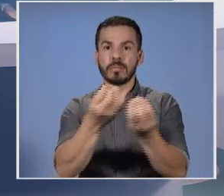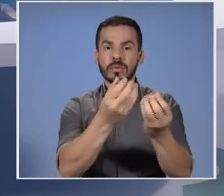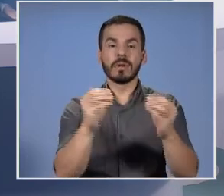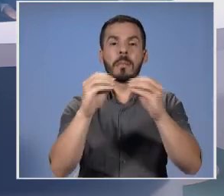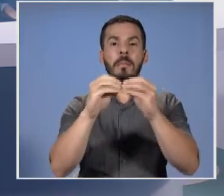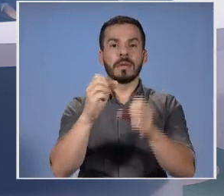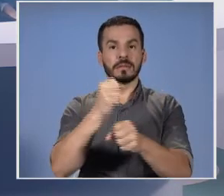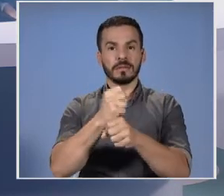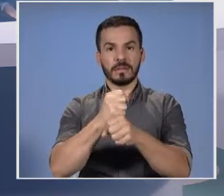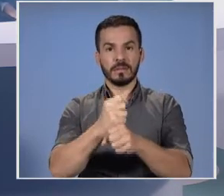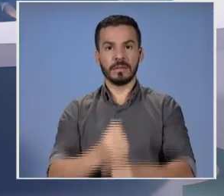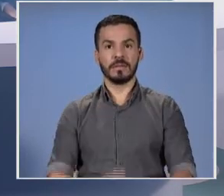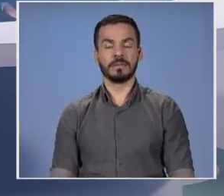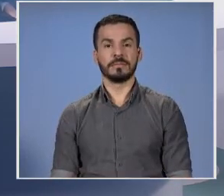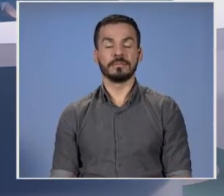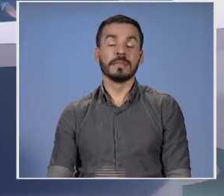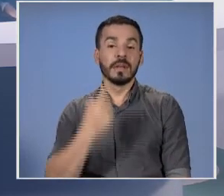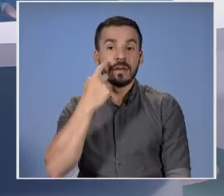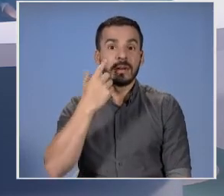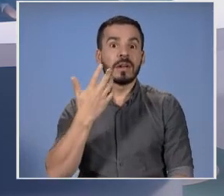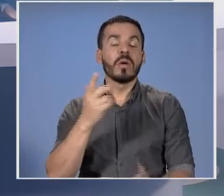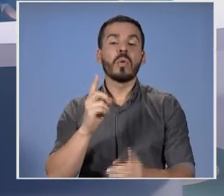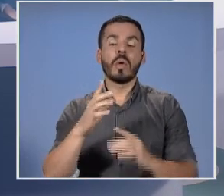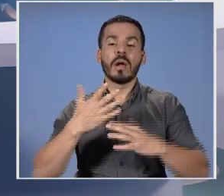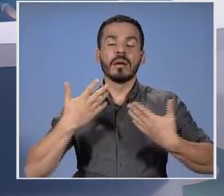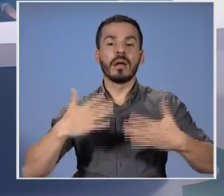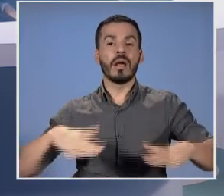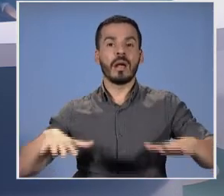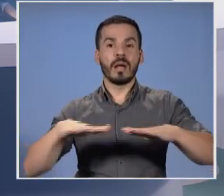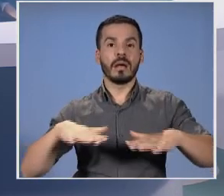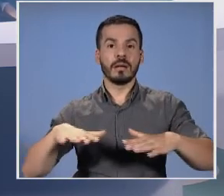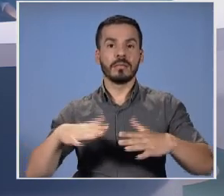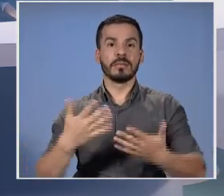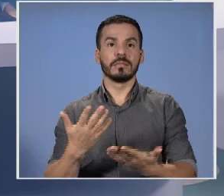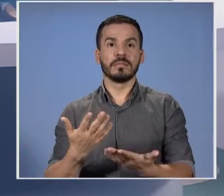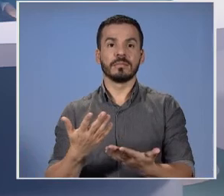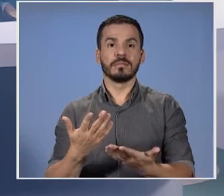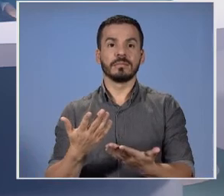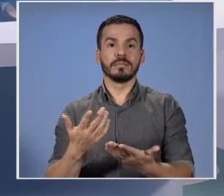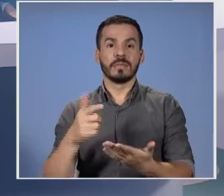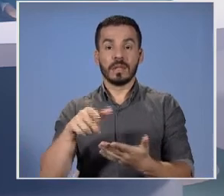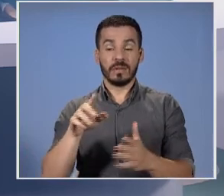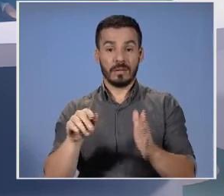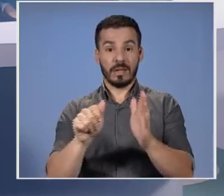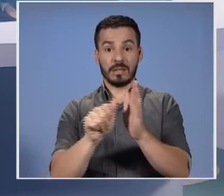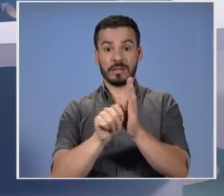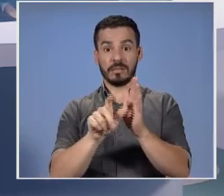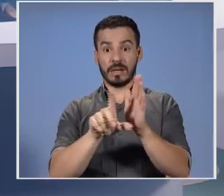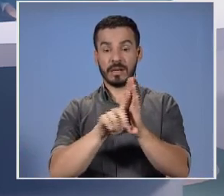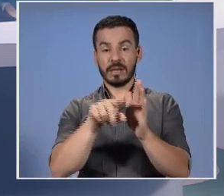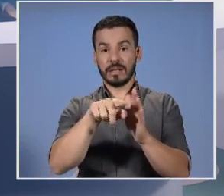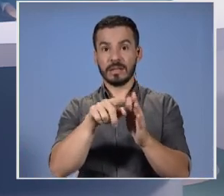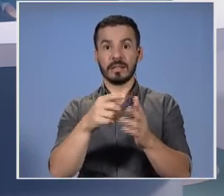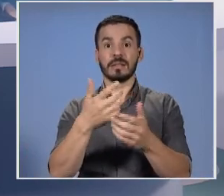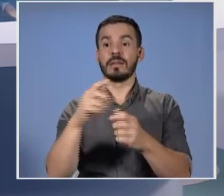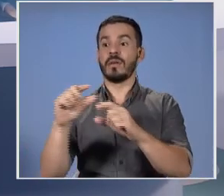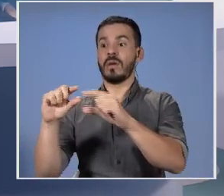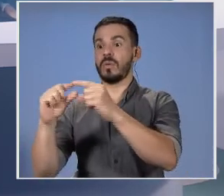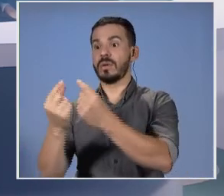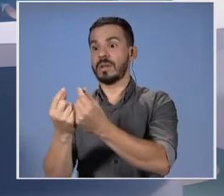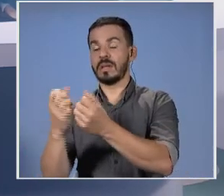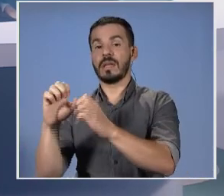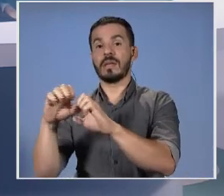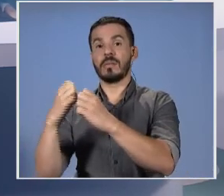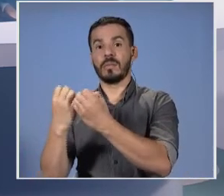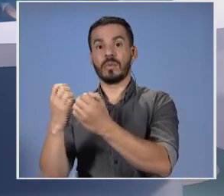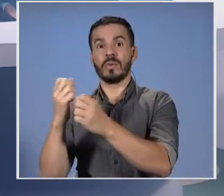la reforma fiscal. Habrá que ver cuál es el ambiente en un directorio multipartidista, pero también,